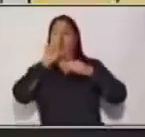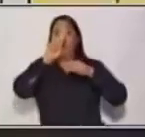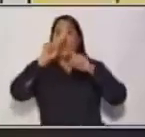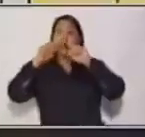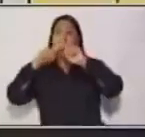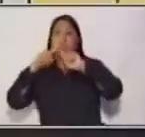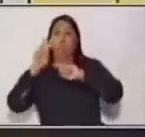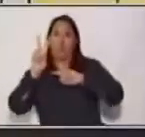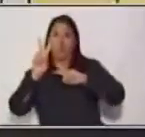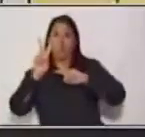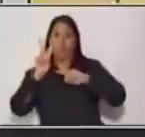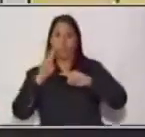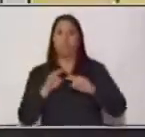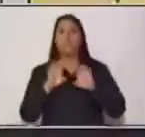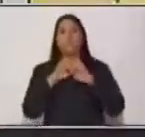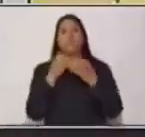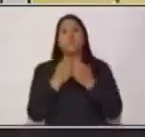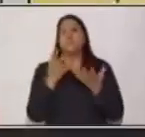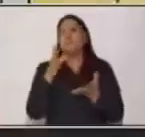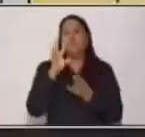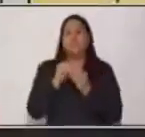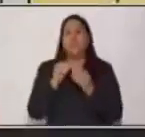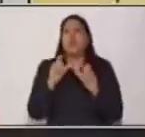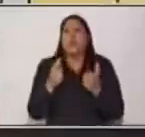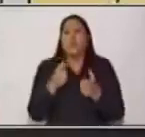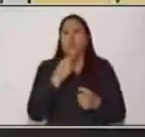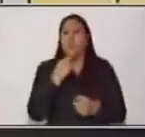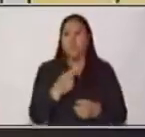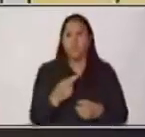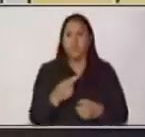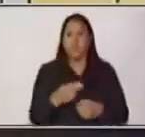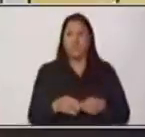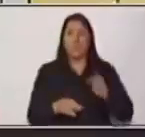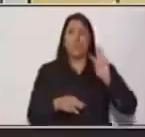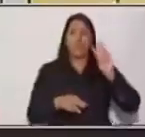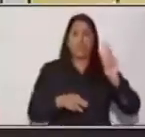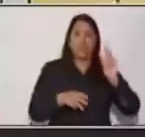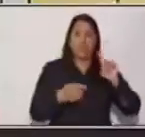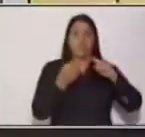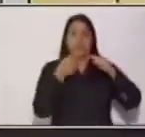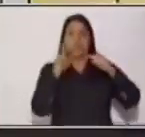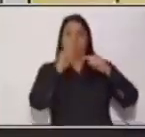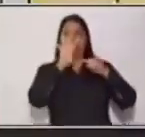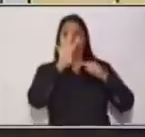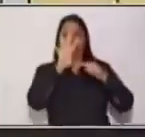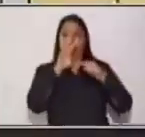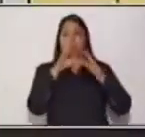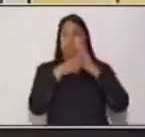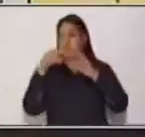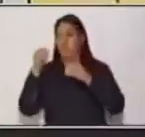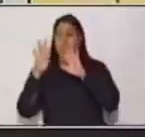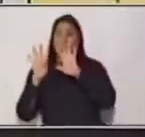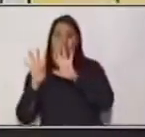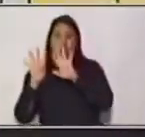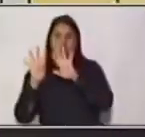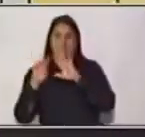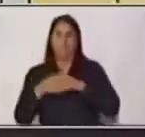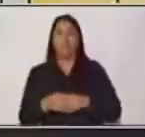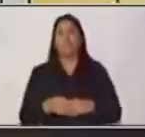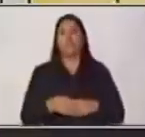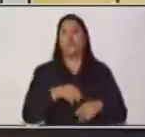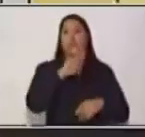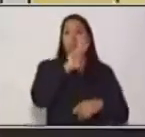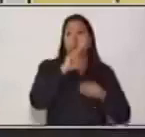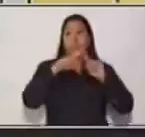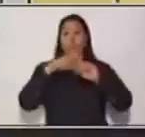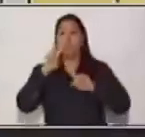1. Entonces me queda como resultado 3 al cuadrado es 9, 2 por